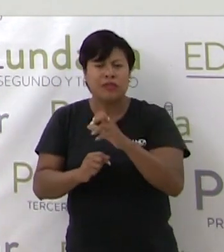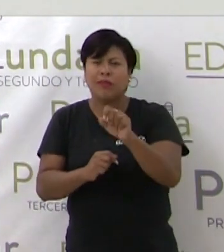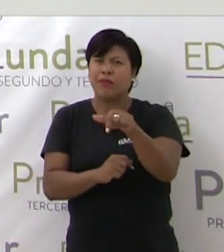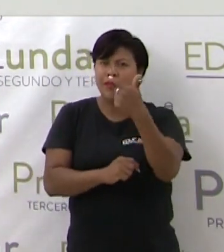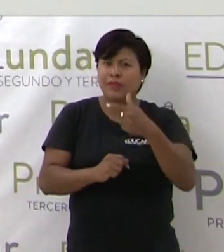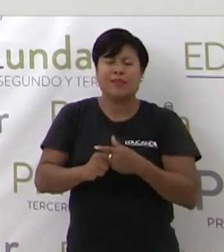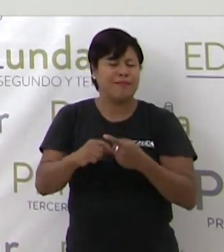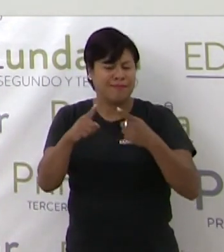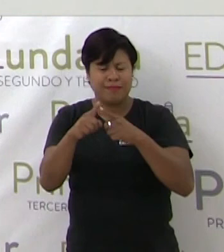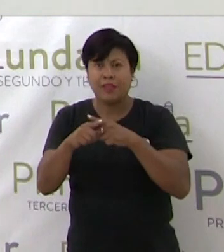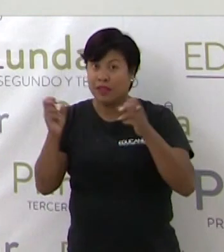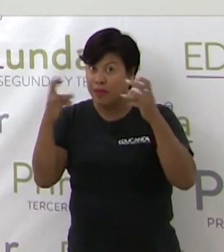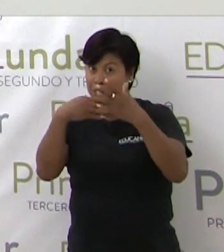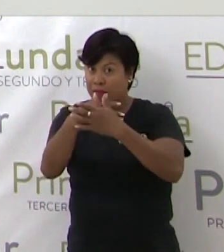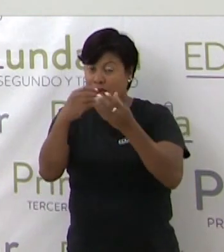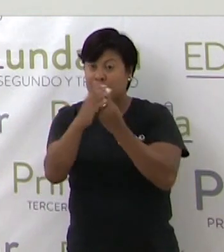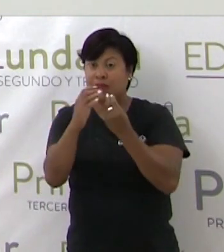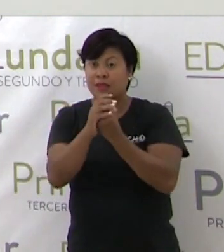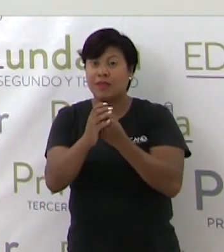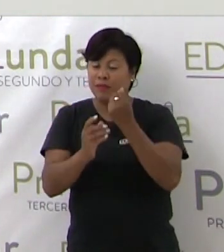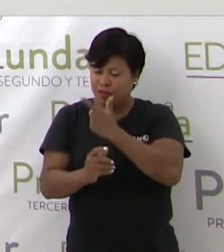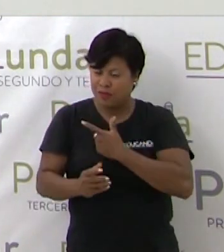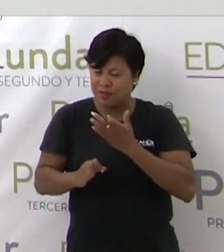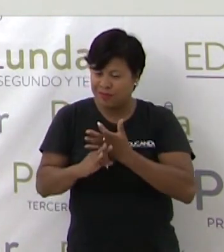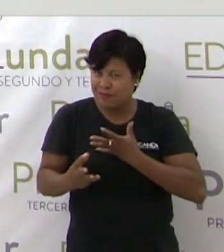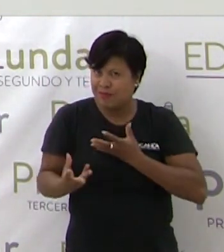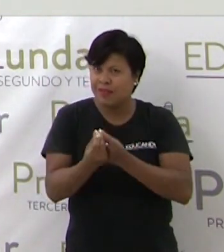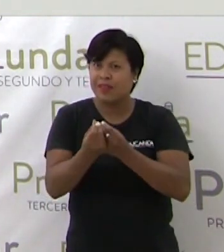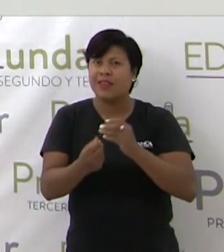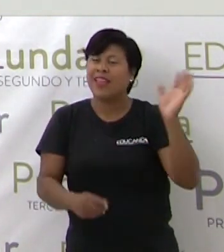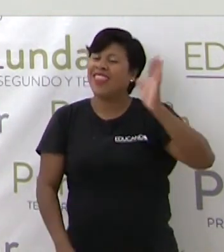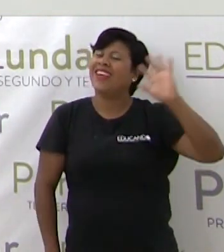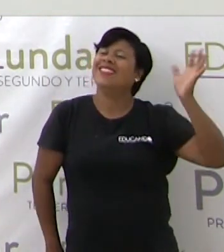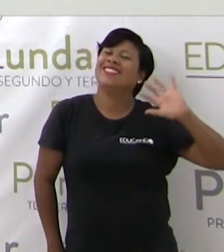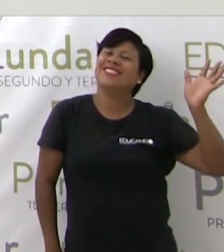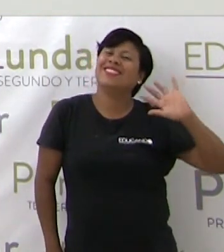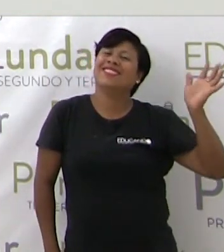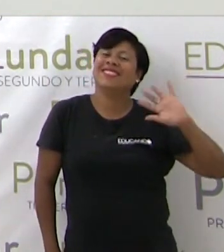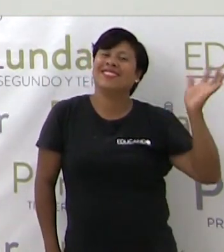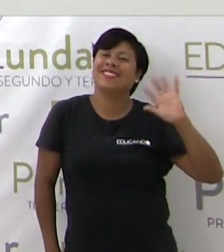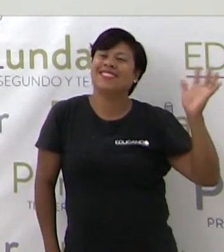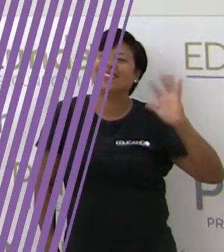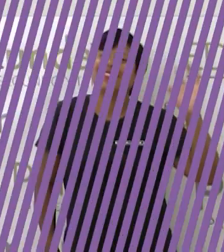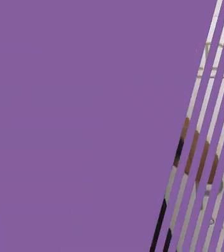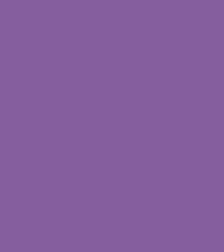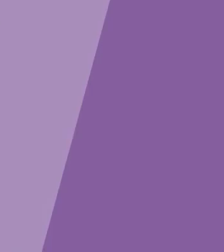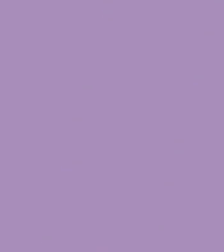lados. Nos estamos viendo en la próxima sesión. Me dio mucho gusto compartir con ustedes. Hasta la próxima.